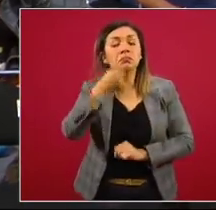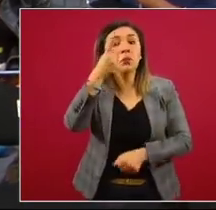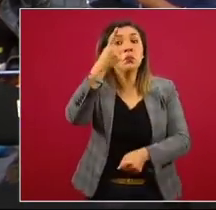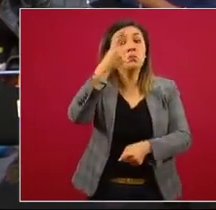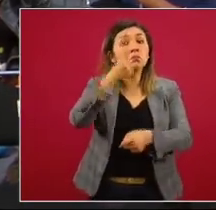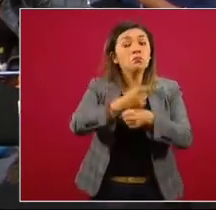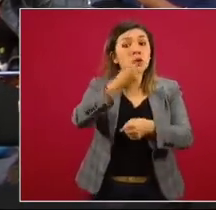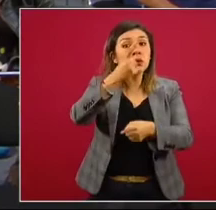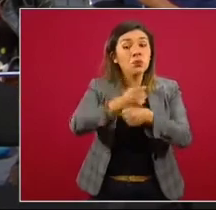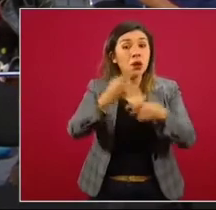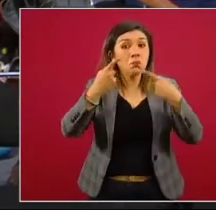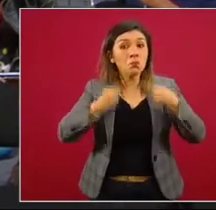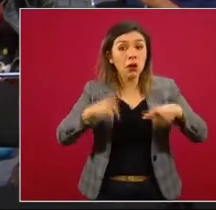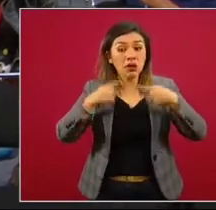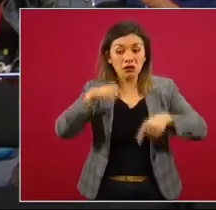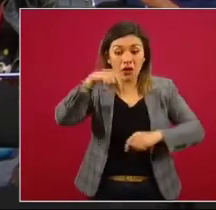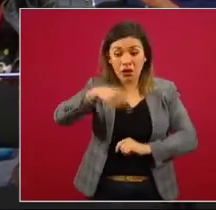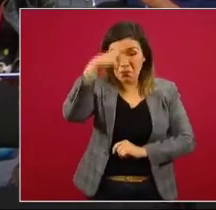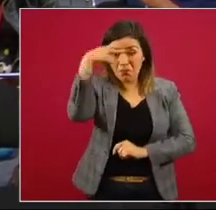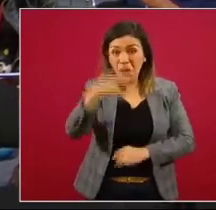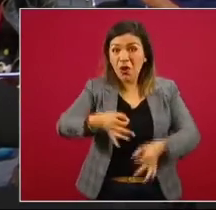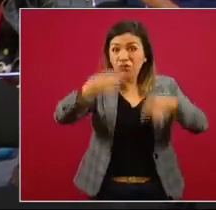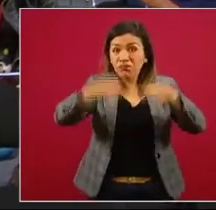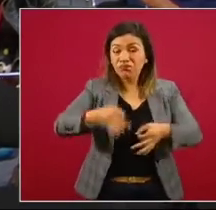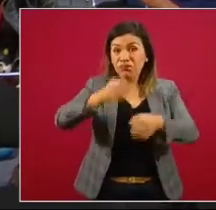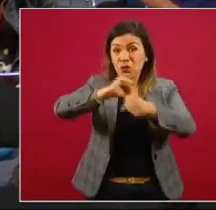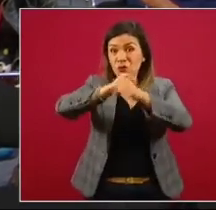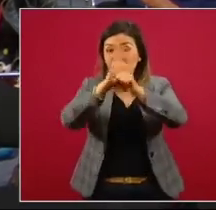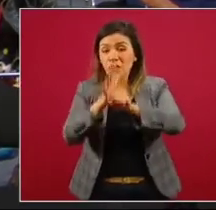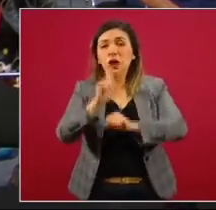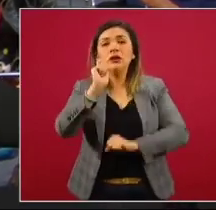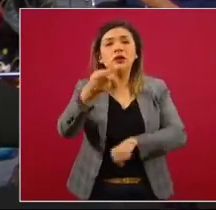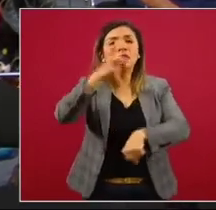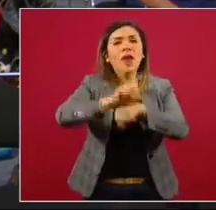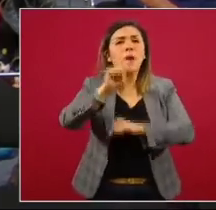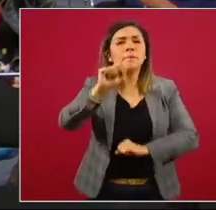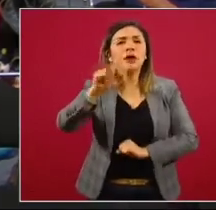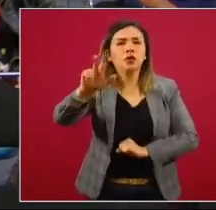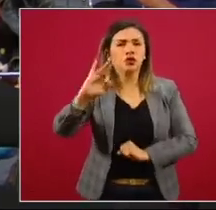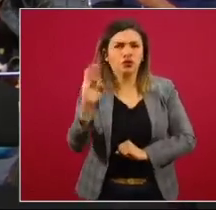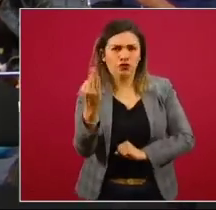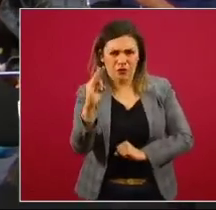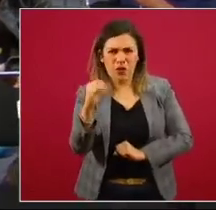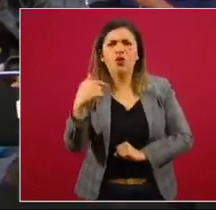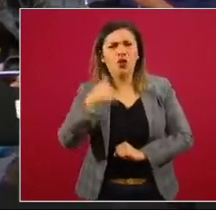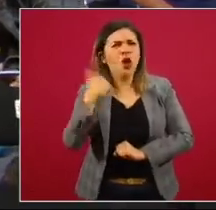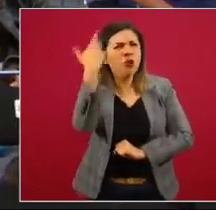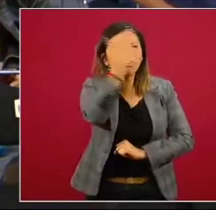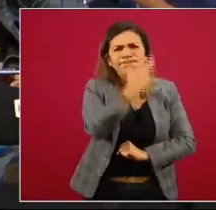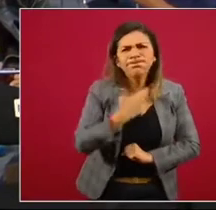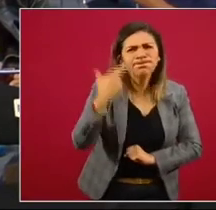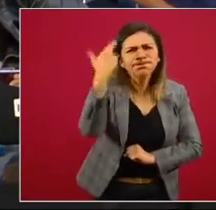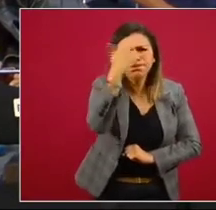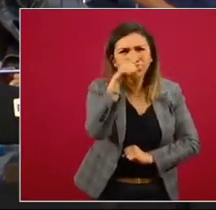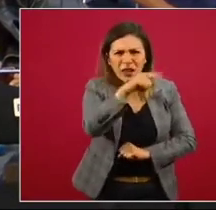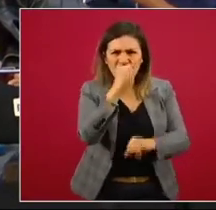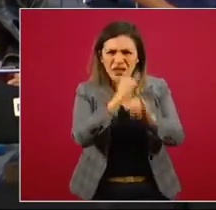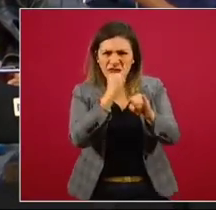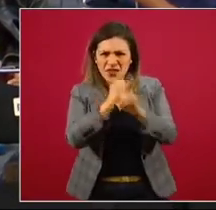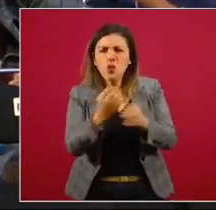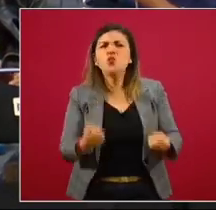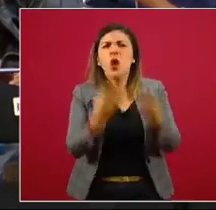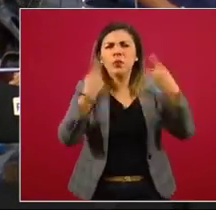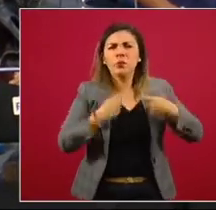caso de COVID-19 en México confirmado fue el 28 de febrero, siendo una revisión en esta página en los números que se